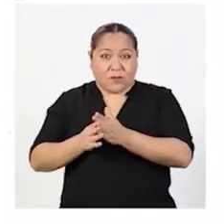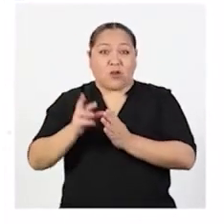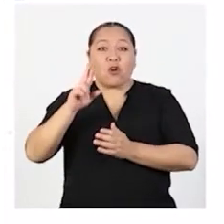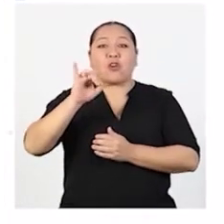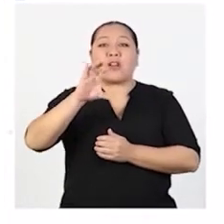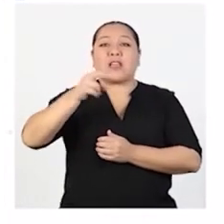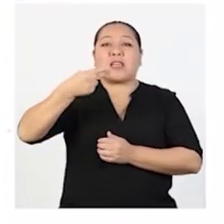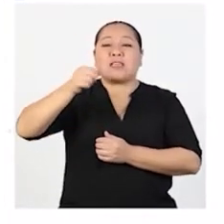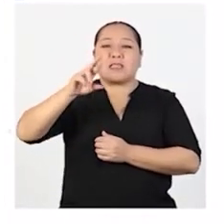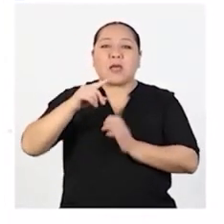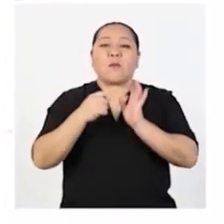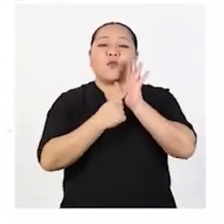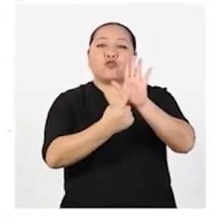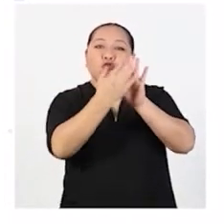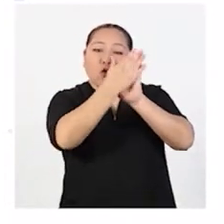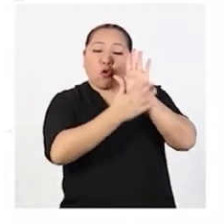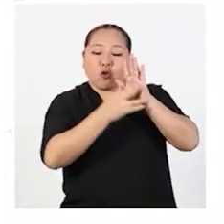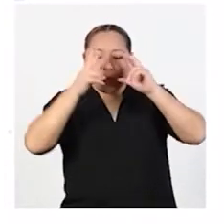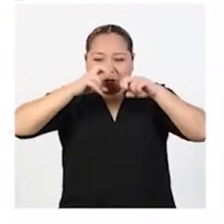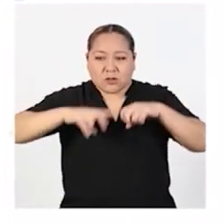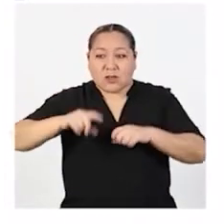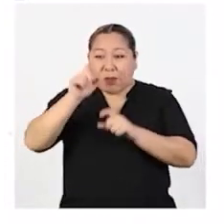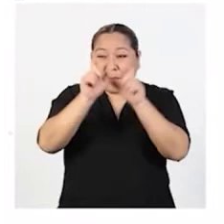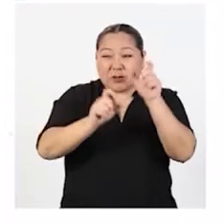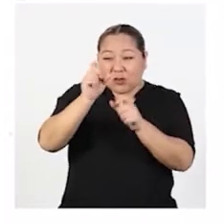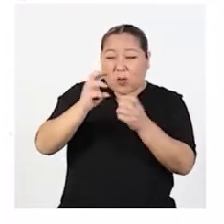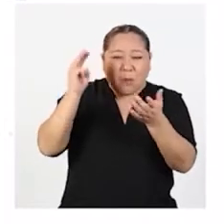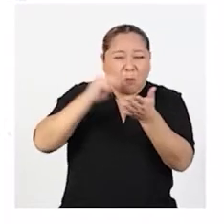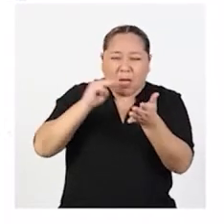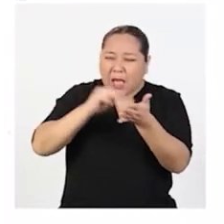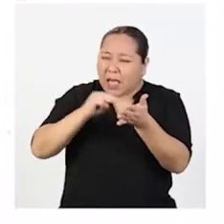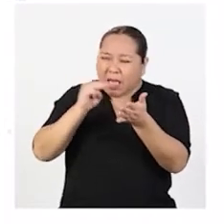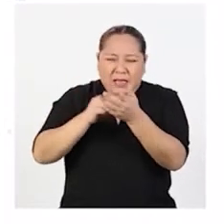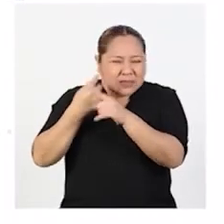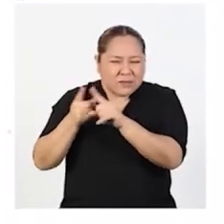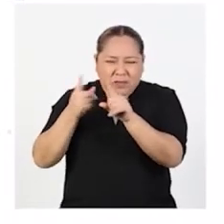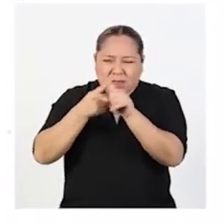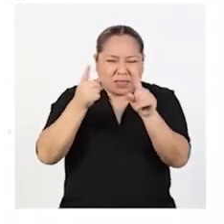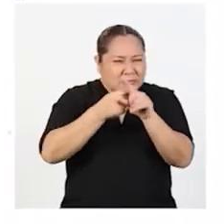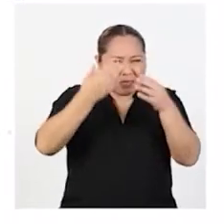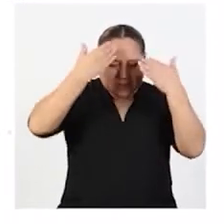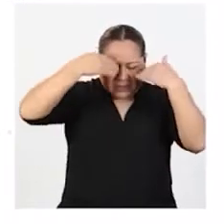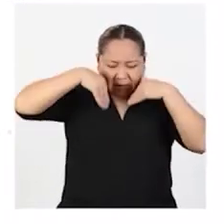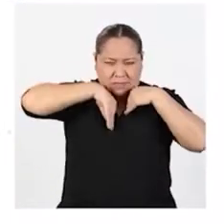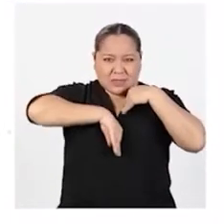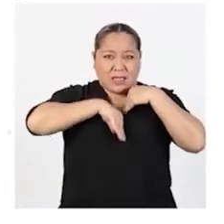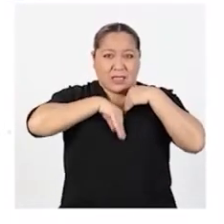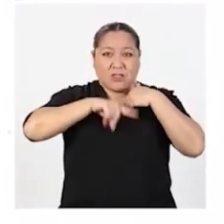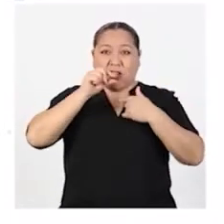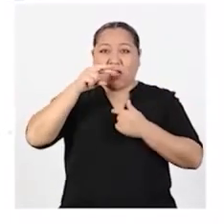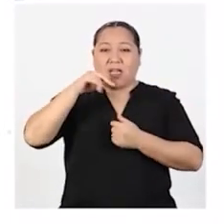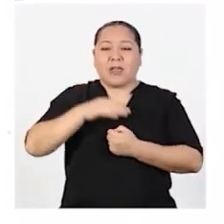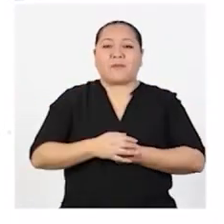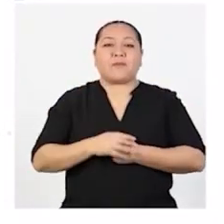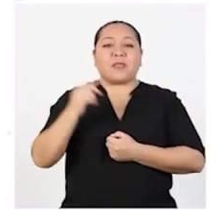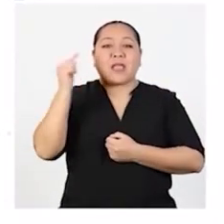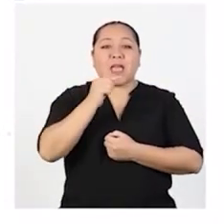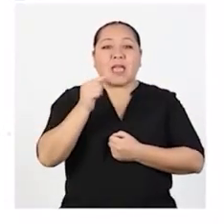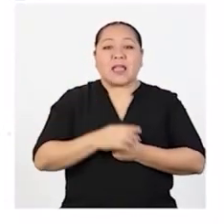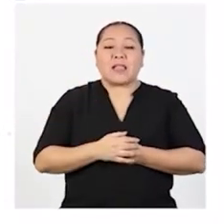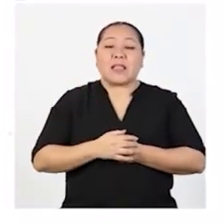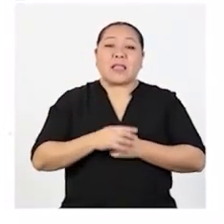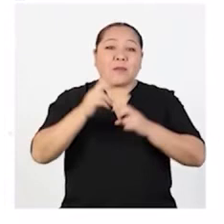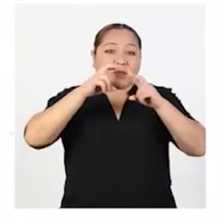el que demostraba que los humanos eran todavía más diversos genéticamente de lo que se creía. Lewontin, por medio de las técnicas